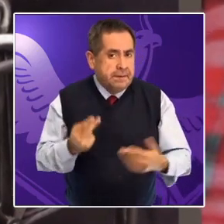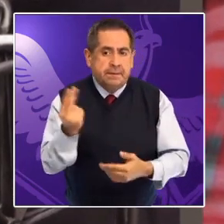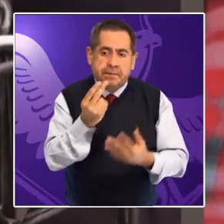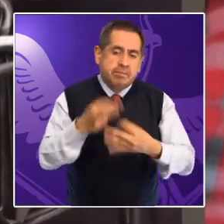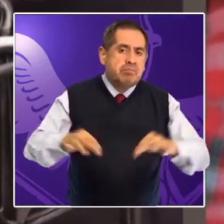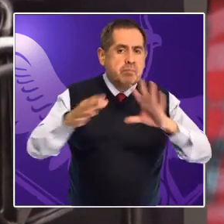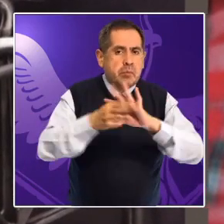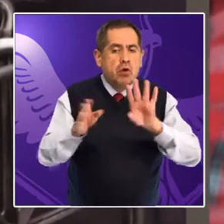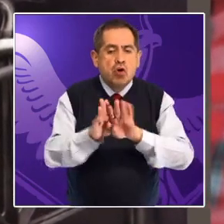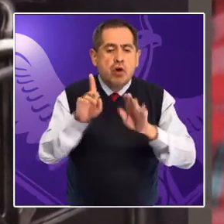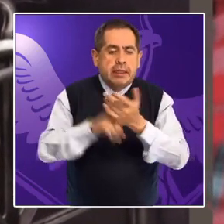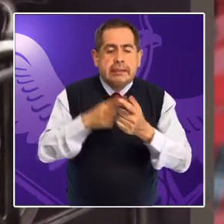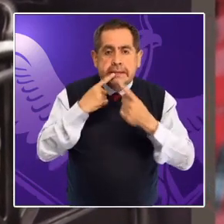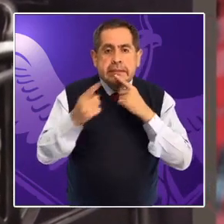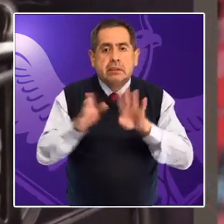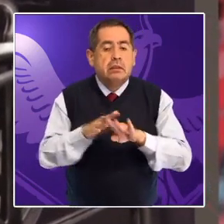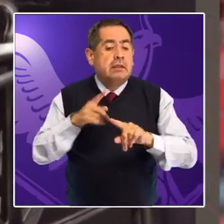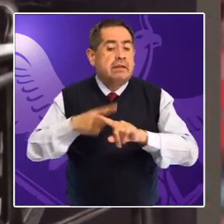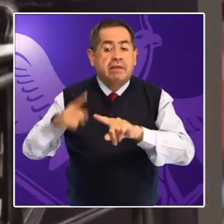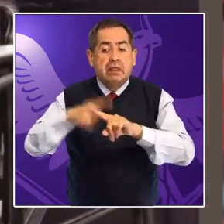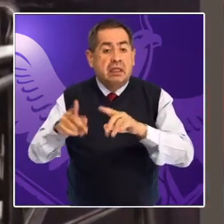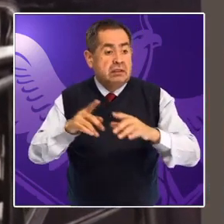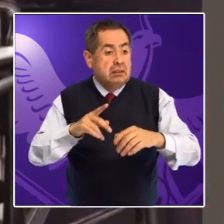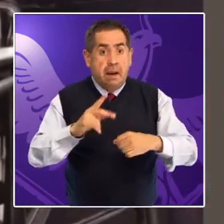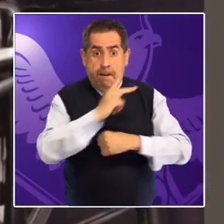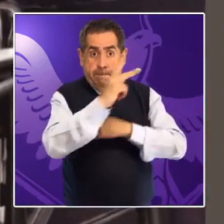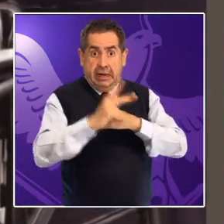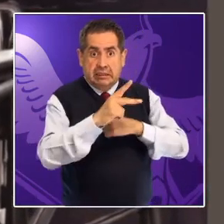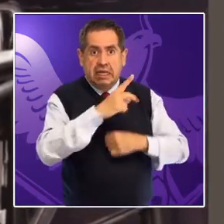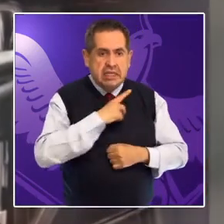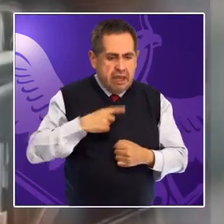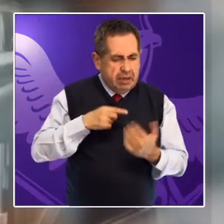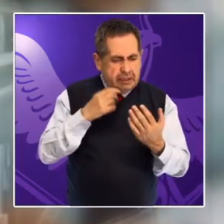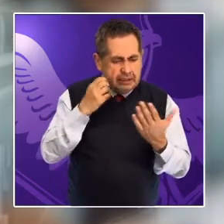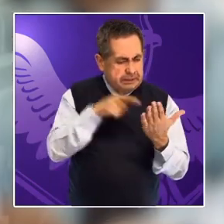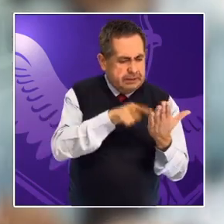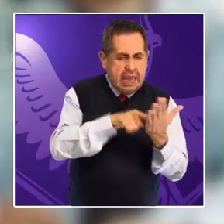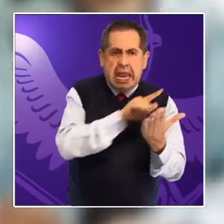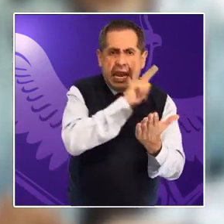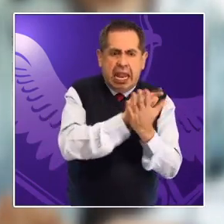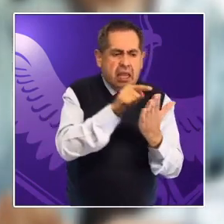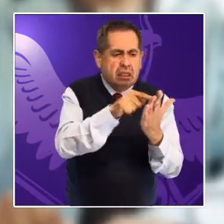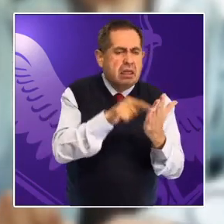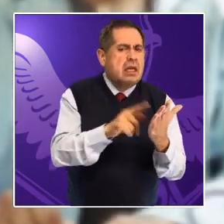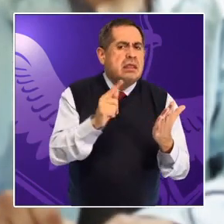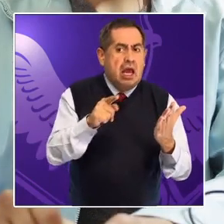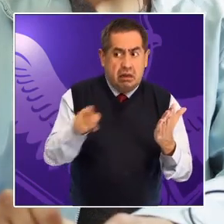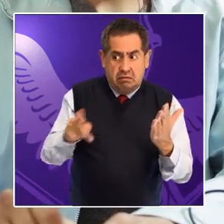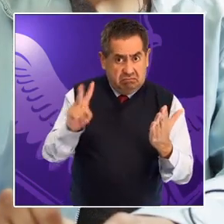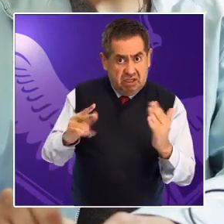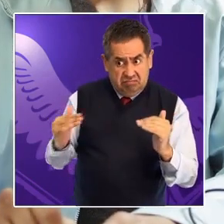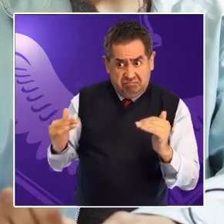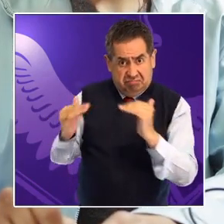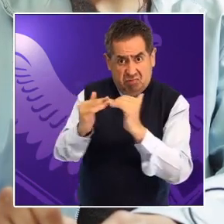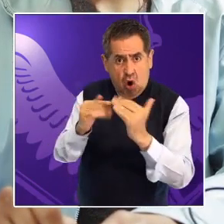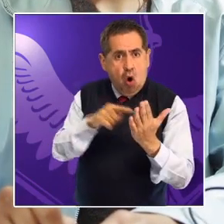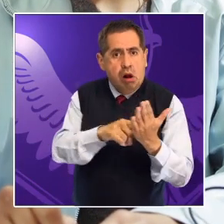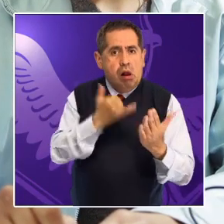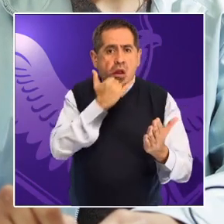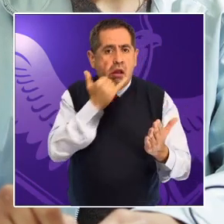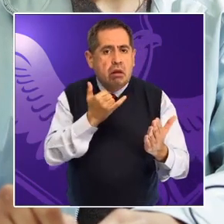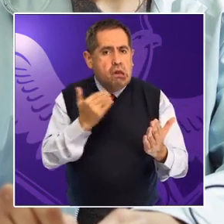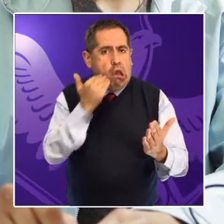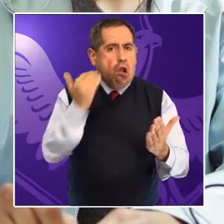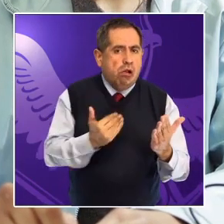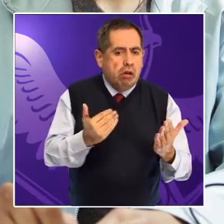política pública en la igualdad, ¿sí? Hay que garantizar que de alguna manera los estados